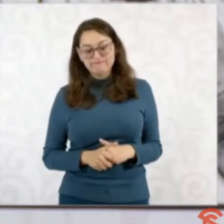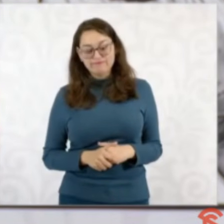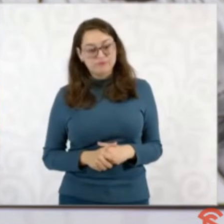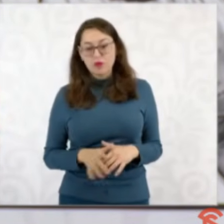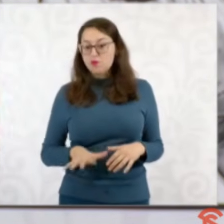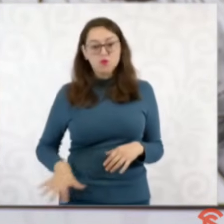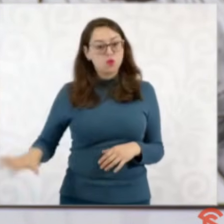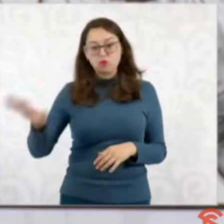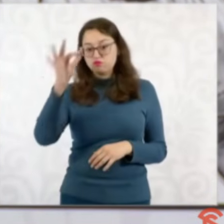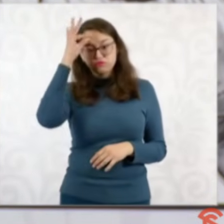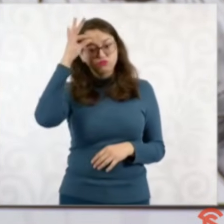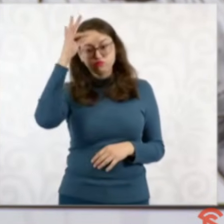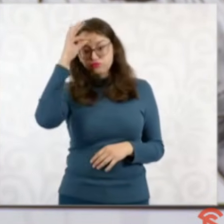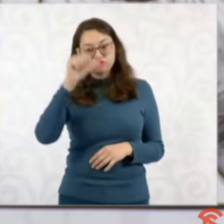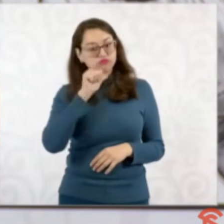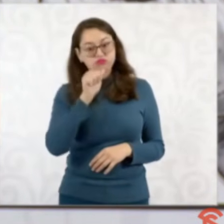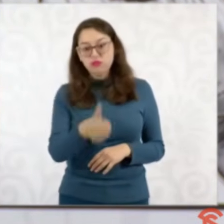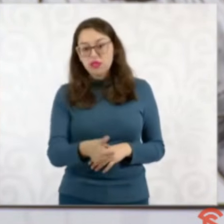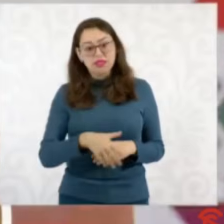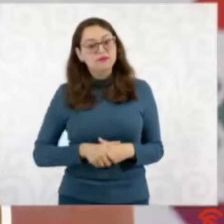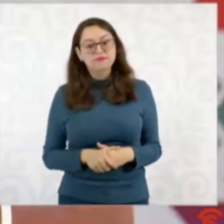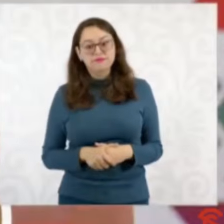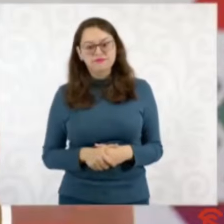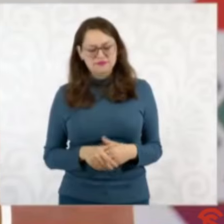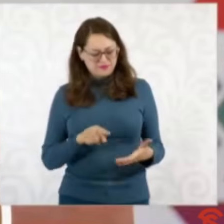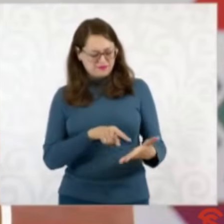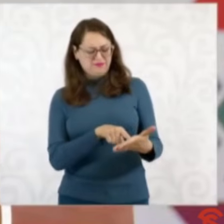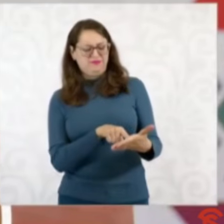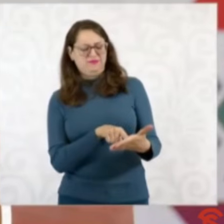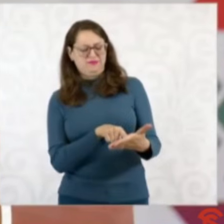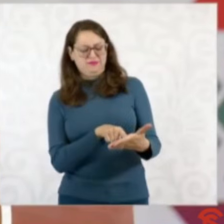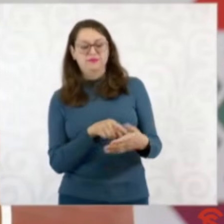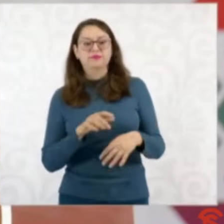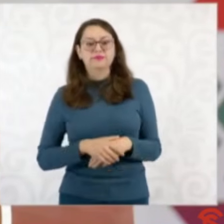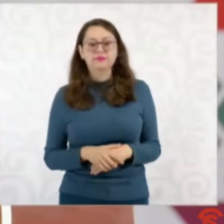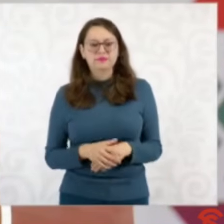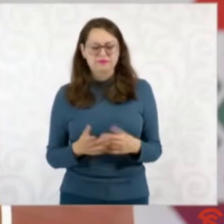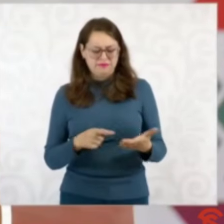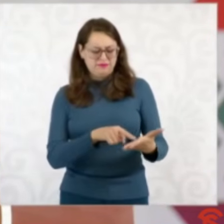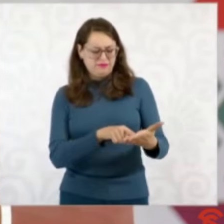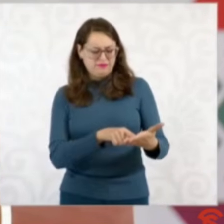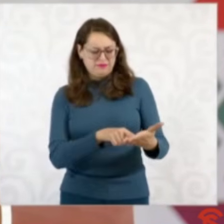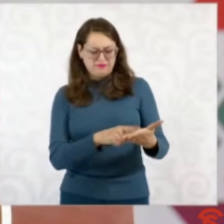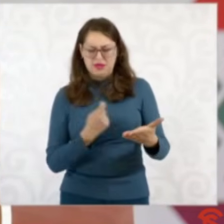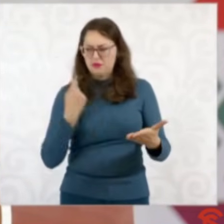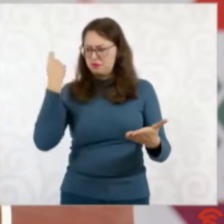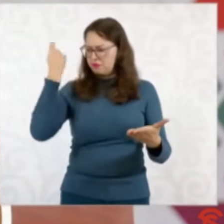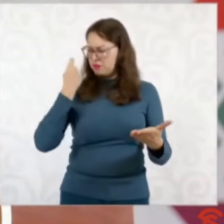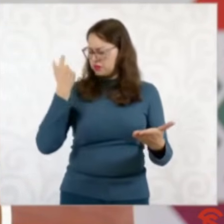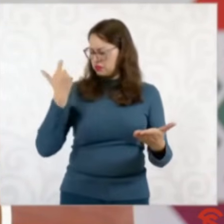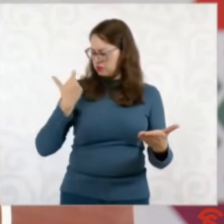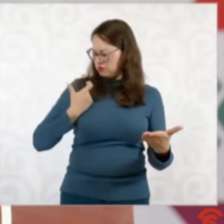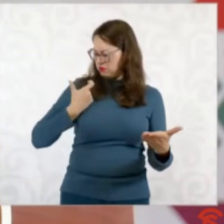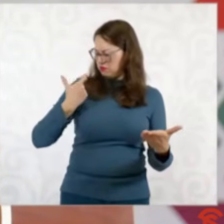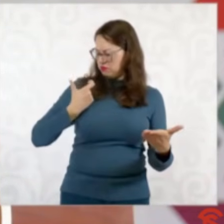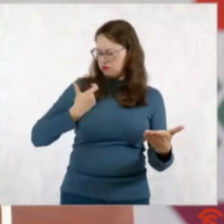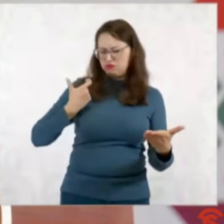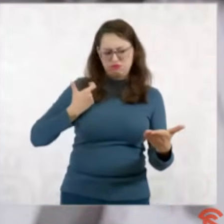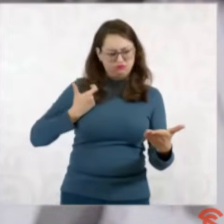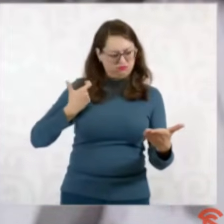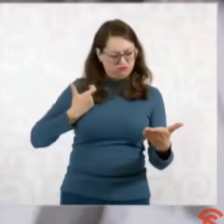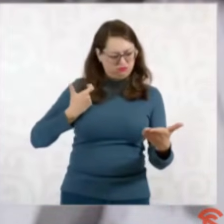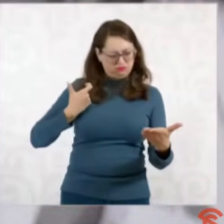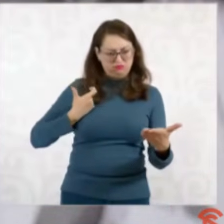El pueblo no es tonto y sabe que cuando le llega una pensión cada bimestre, pues es muy diferente al pasado.